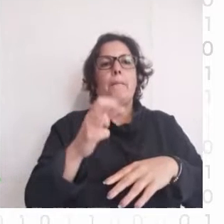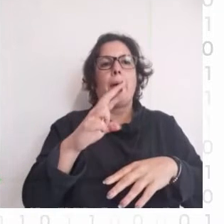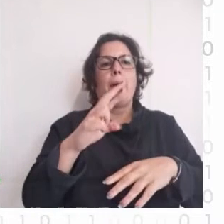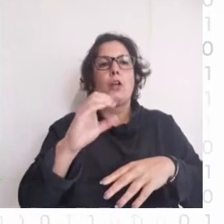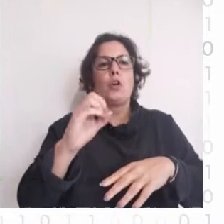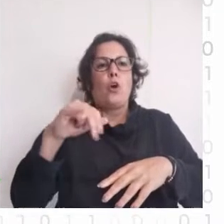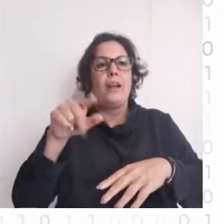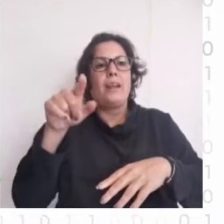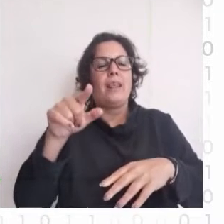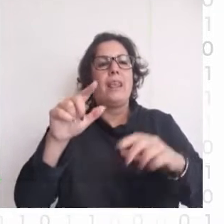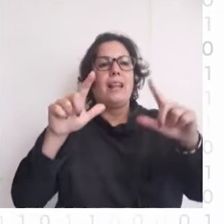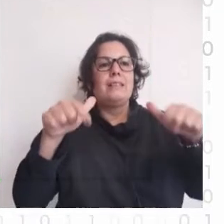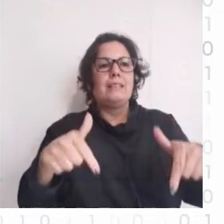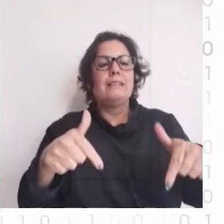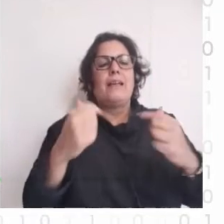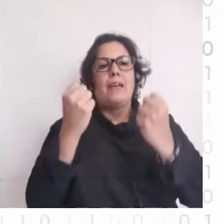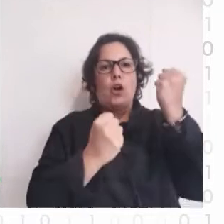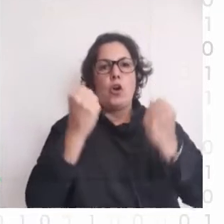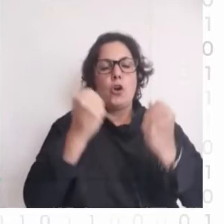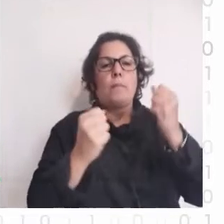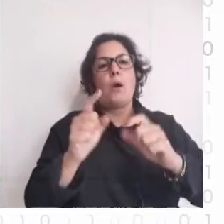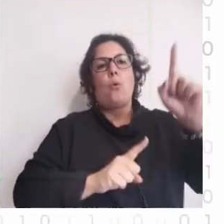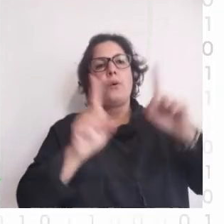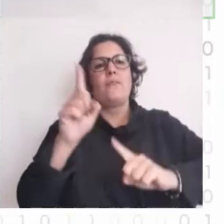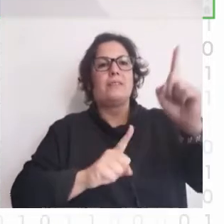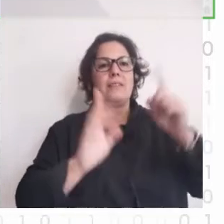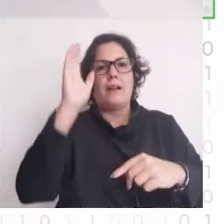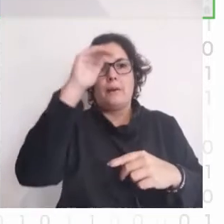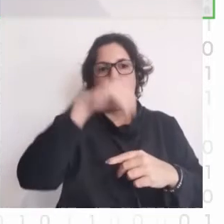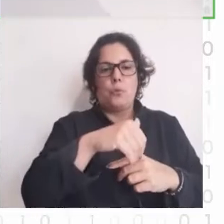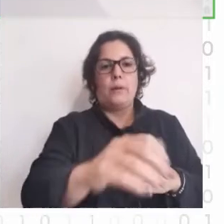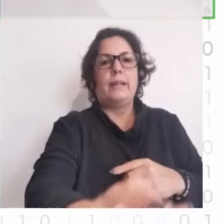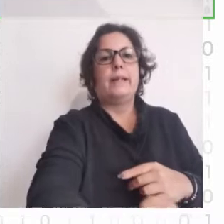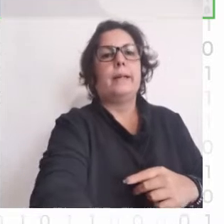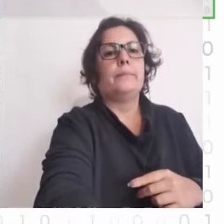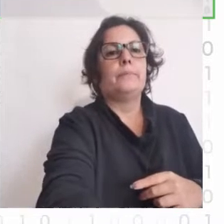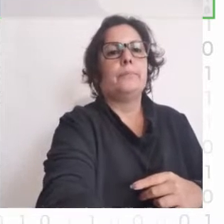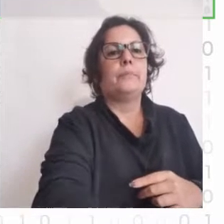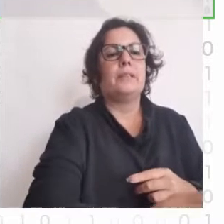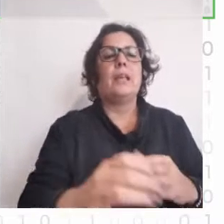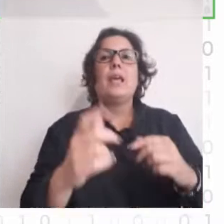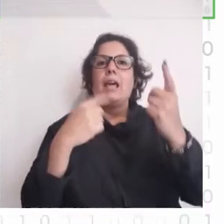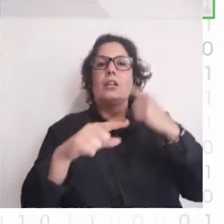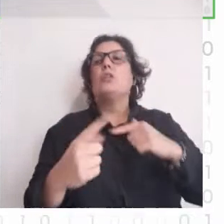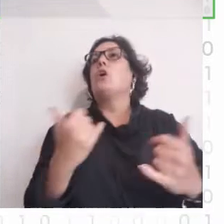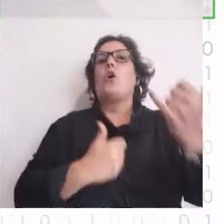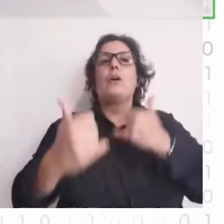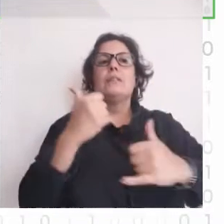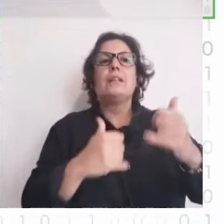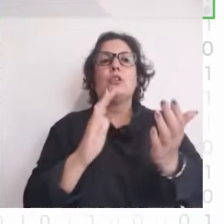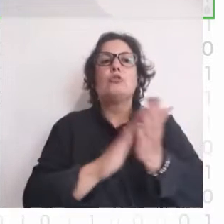es licenciada en Economía de la Universidad de la República y nos va a estar contando sobre los